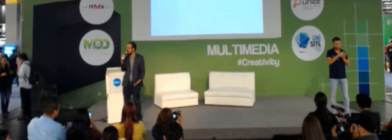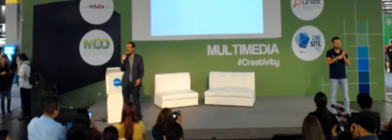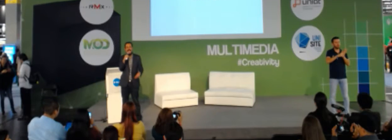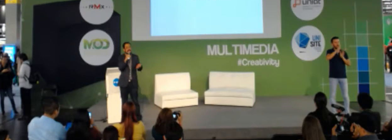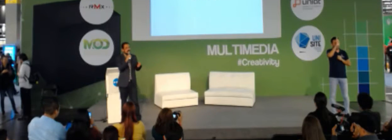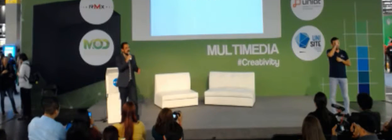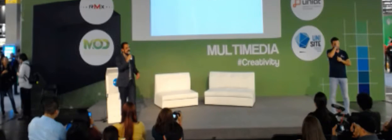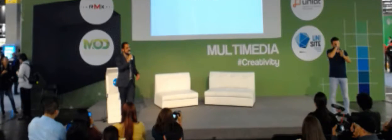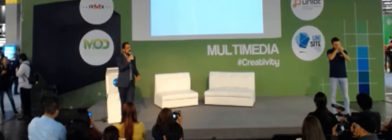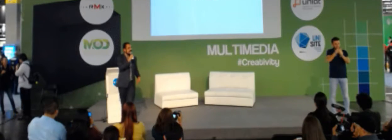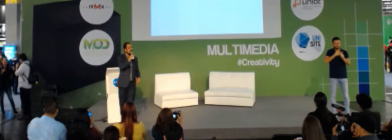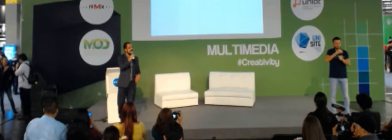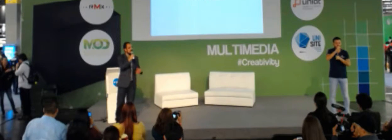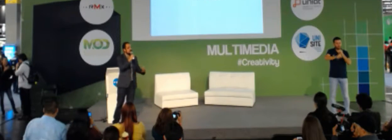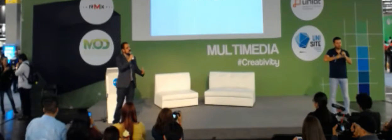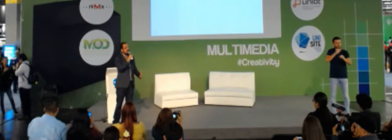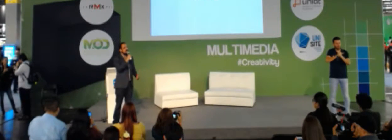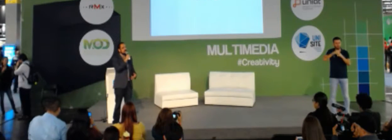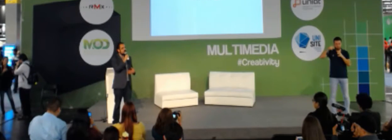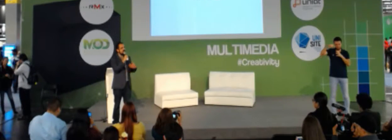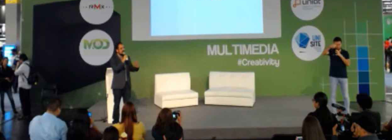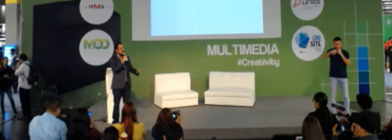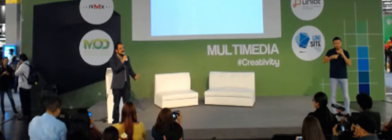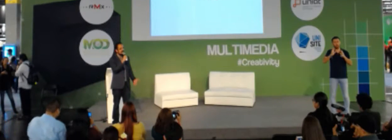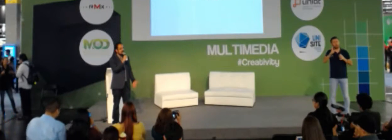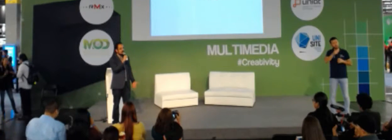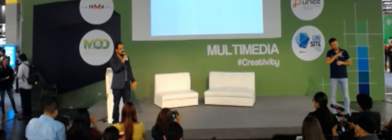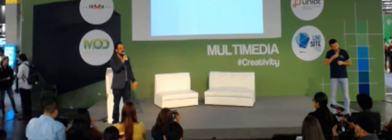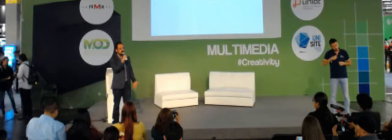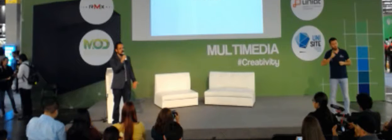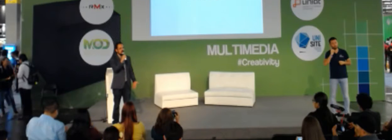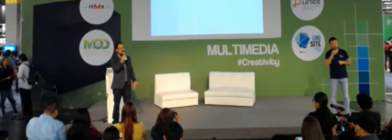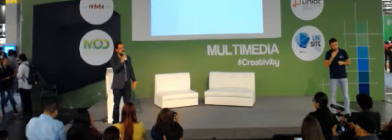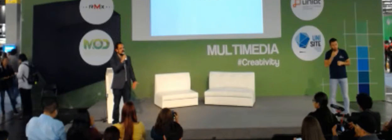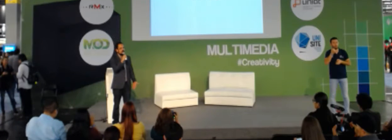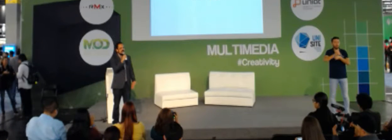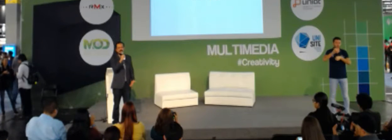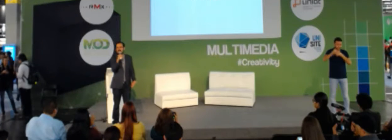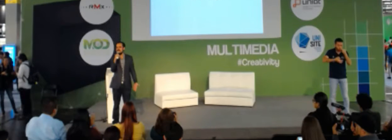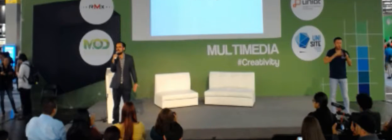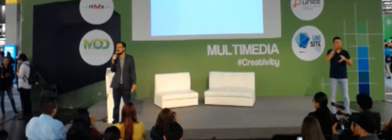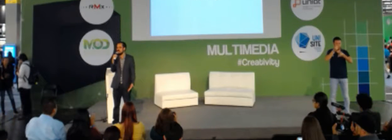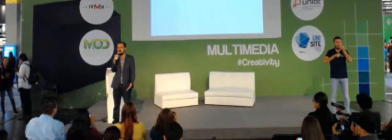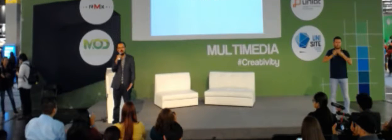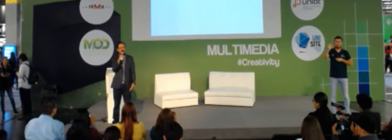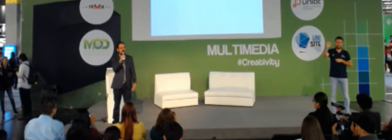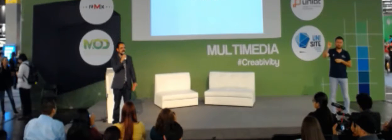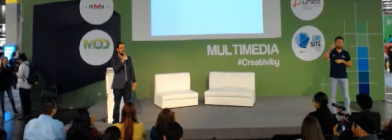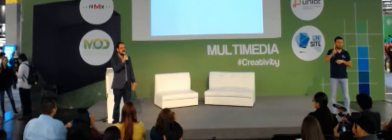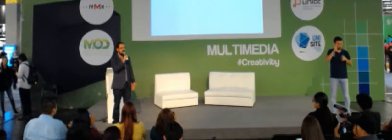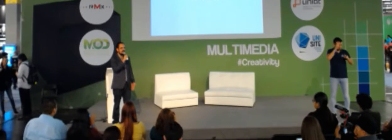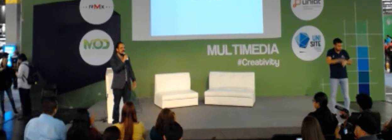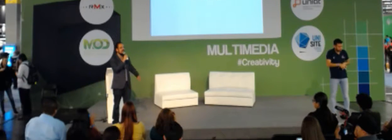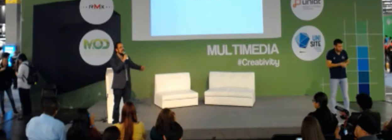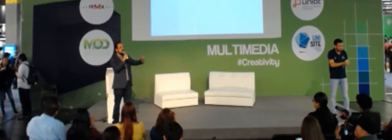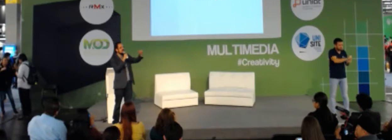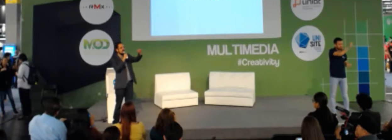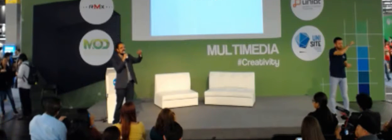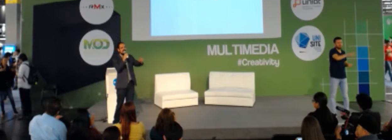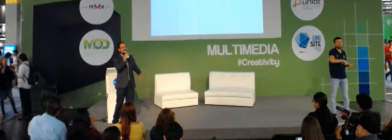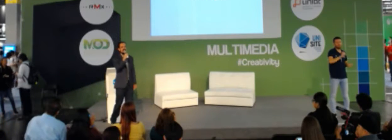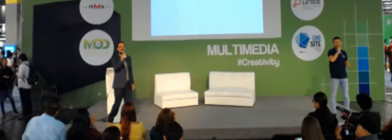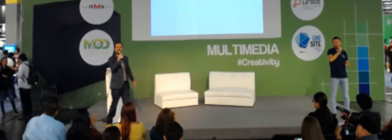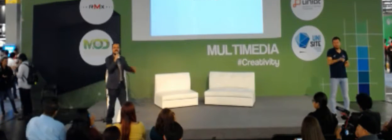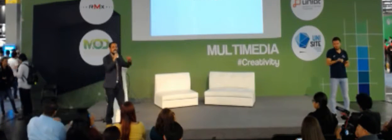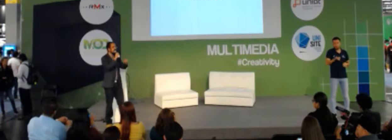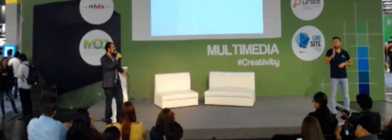internacionales establecen que las personas sordas pueden tener acceso a la información, pues la realidad es totalmente distinta. Entonces,